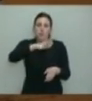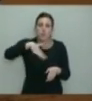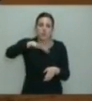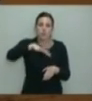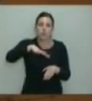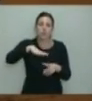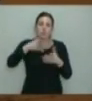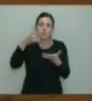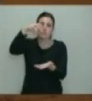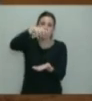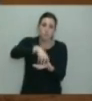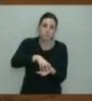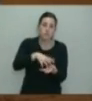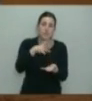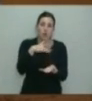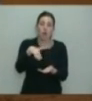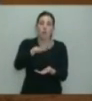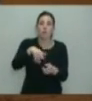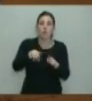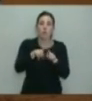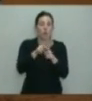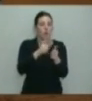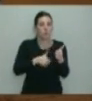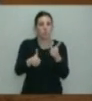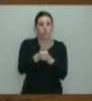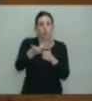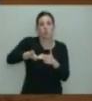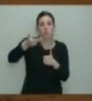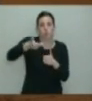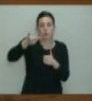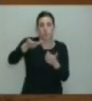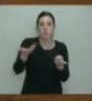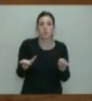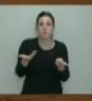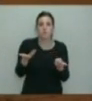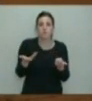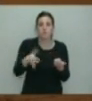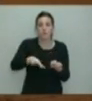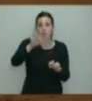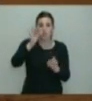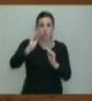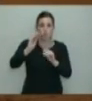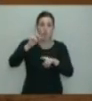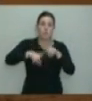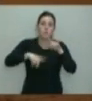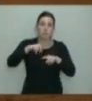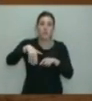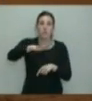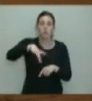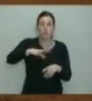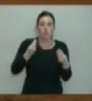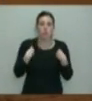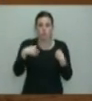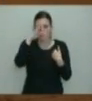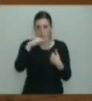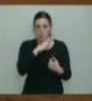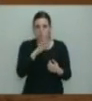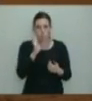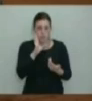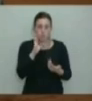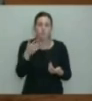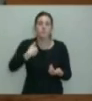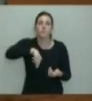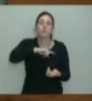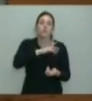geográficas y la zona ahora mismo condiciona mucho la calidad de ese centro, digámoslo así, condiciona. Y nosotros queremos